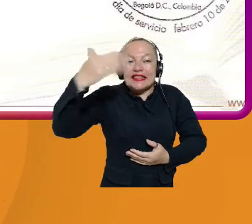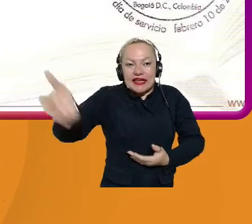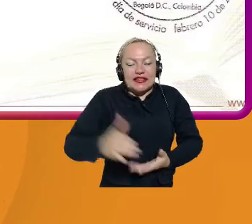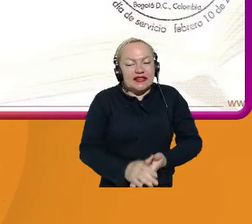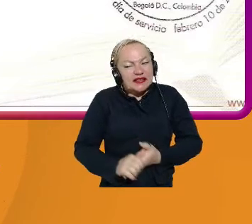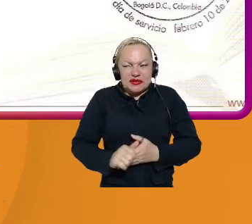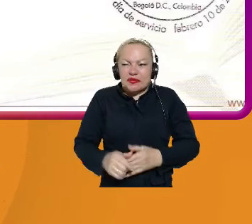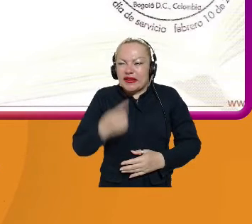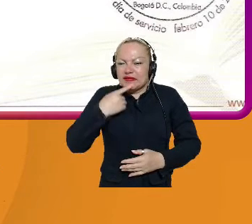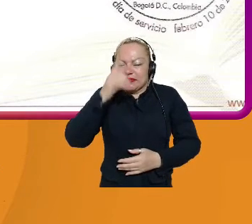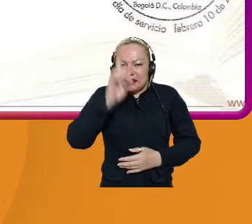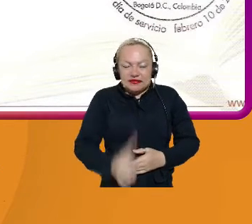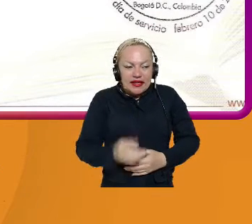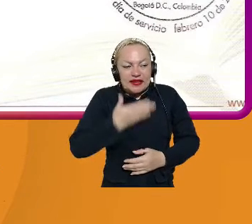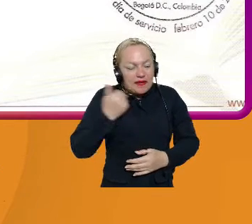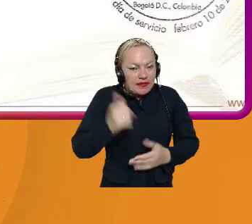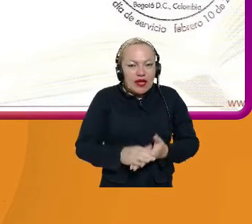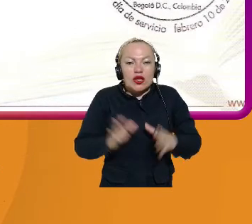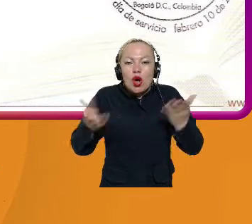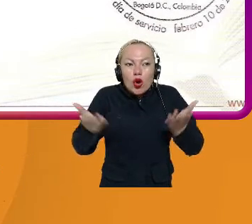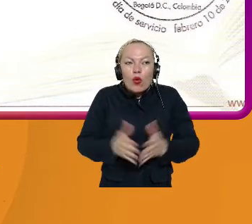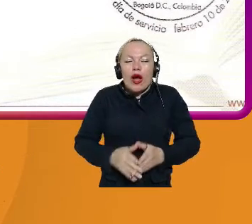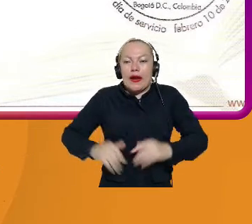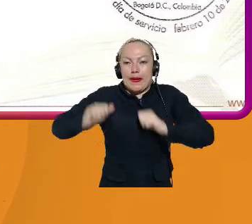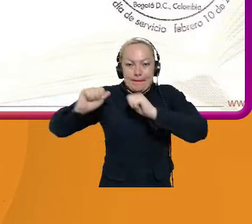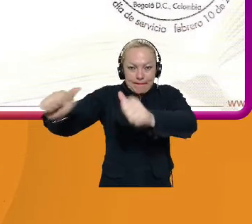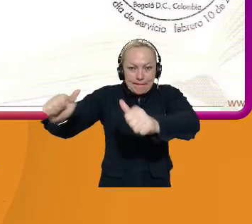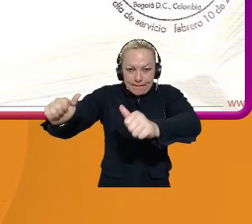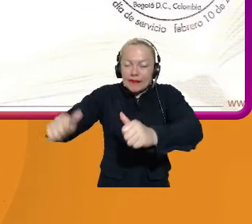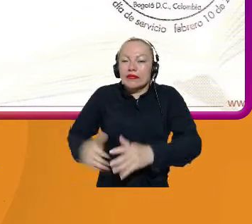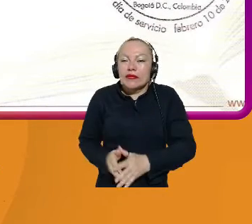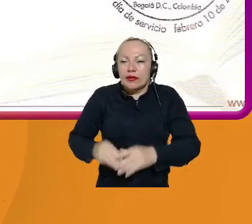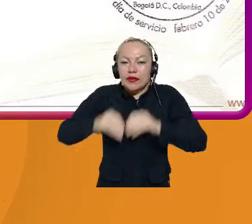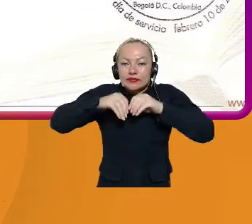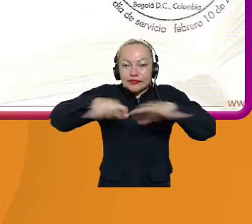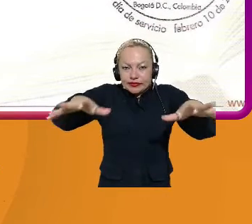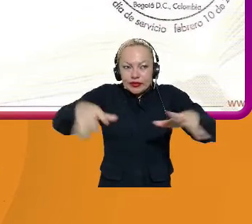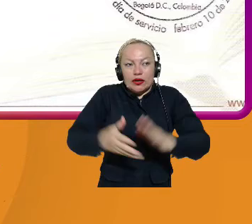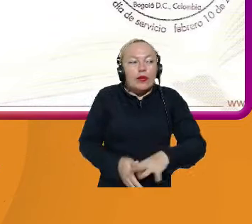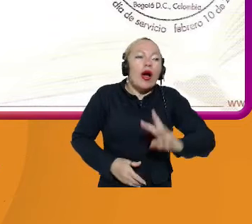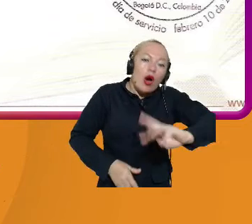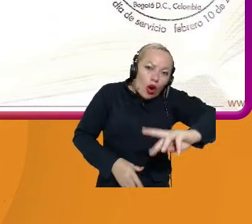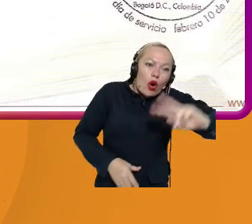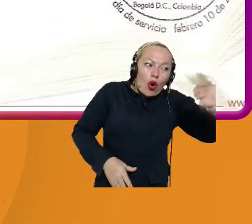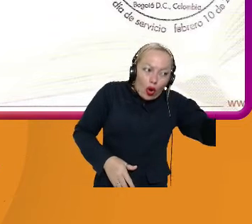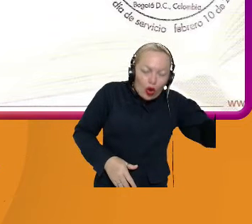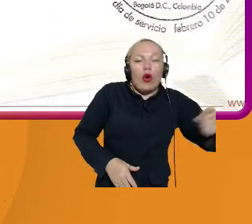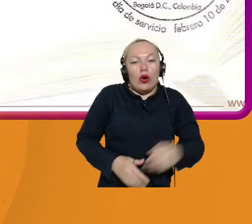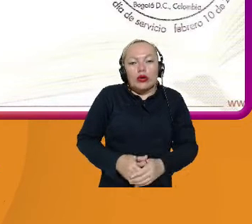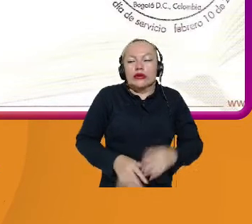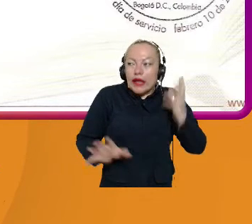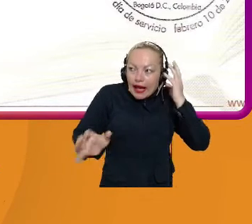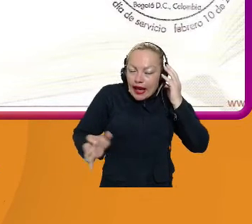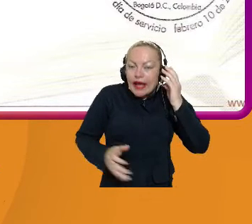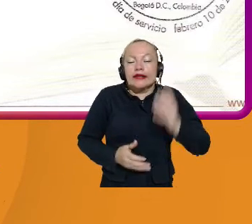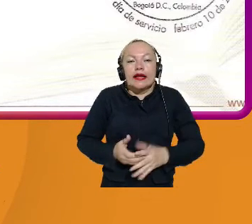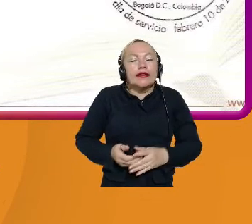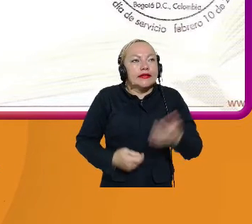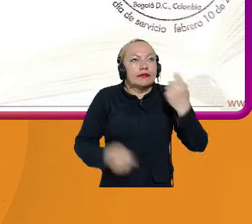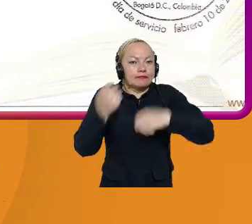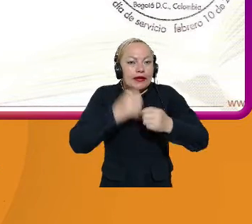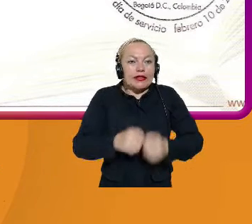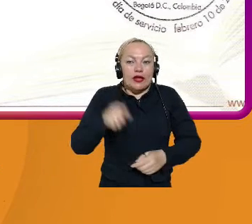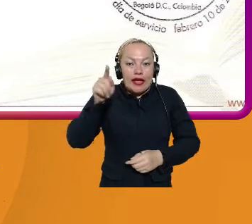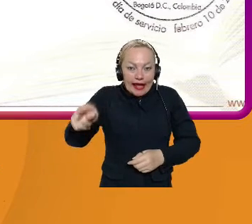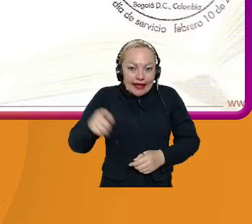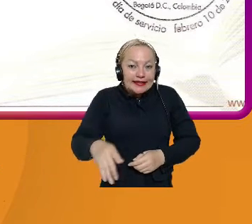por cosas, efectos comerciales, utilizar la frecuencia que ella tenía o utilizarla para otra emisora comercial y esta la dejaron vía internet.